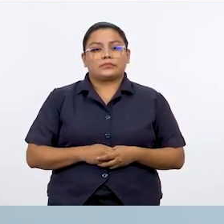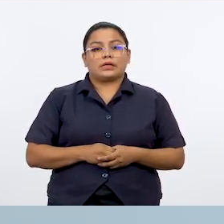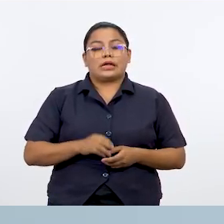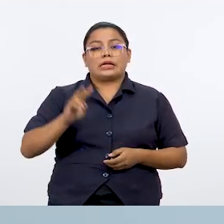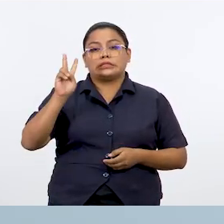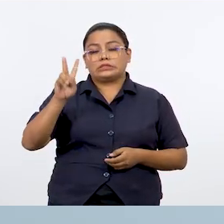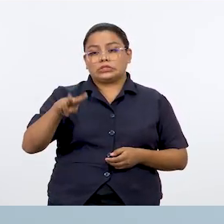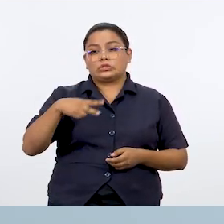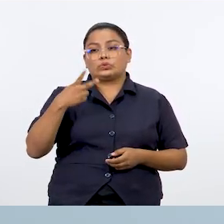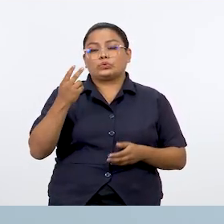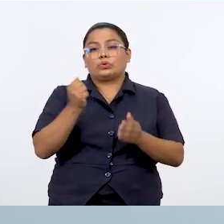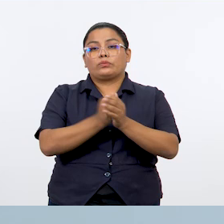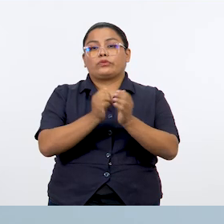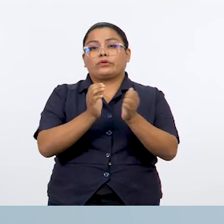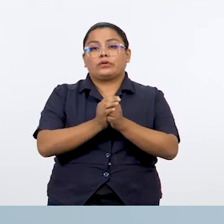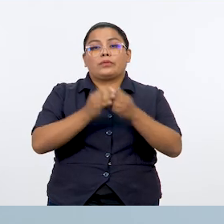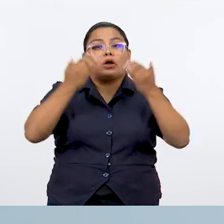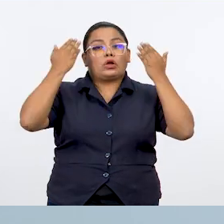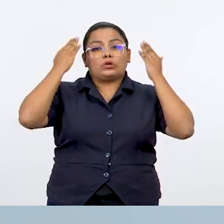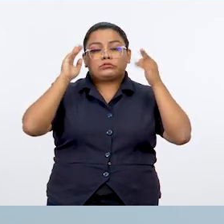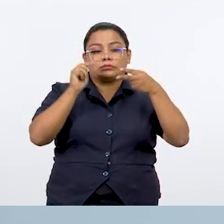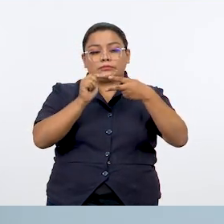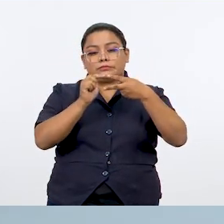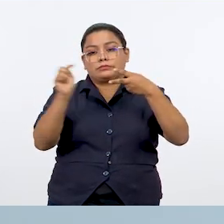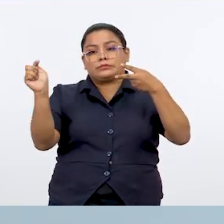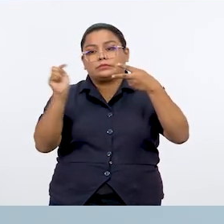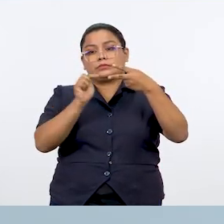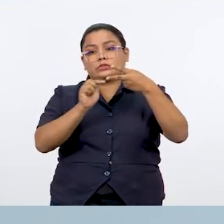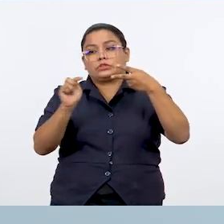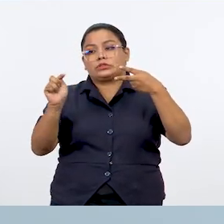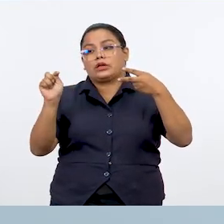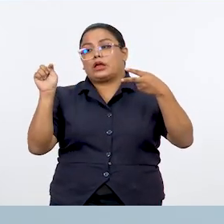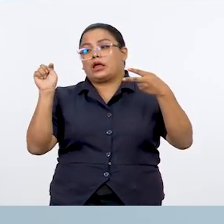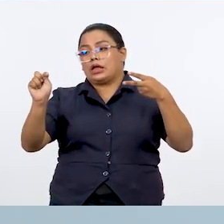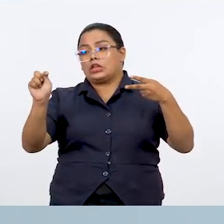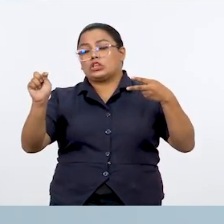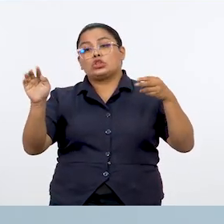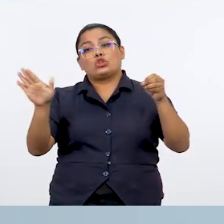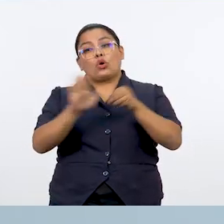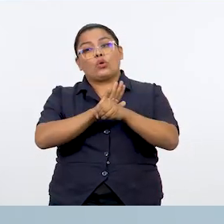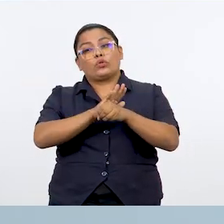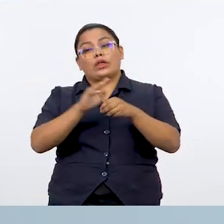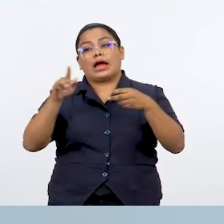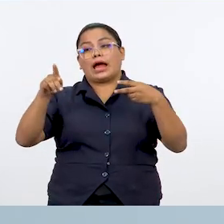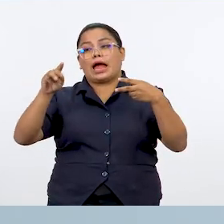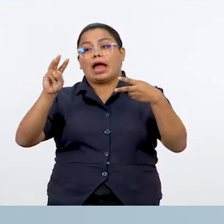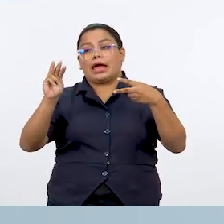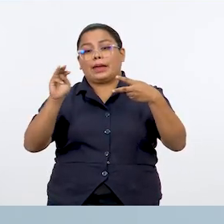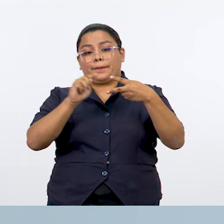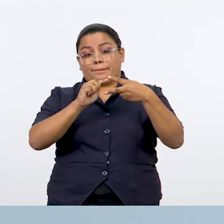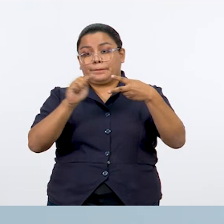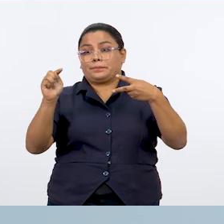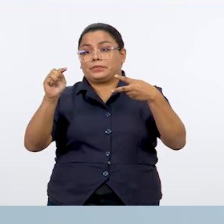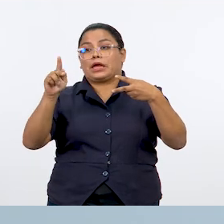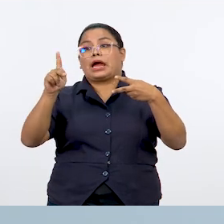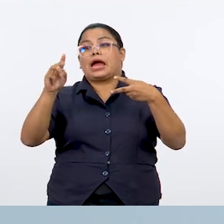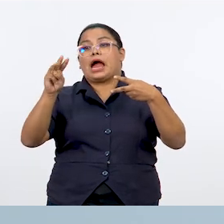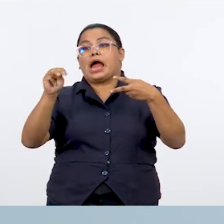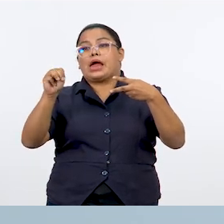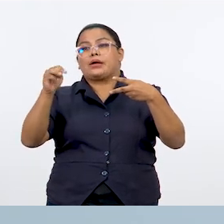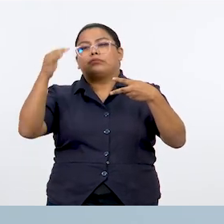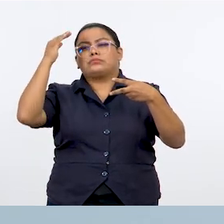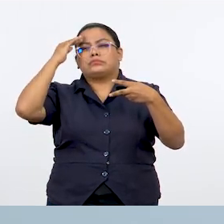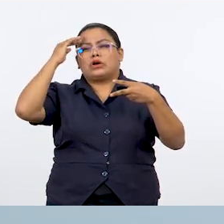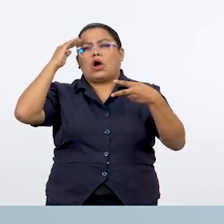Para el segundo caso, lo que no conocemos es el total de los kilómetros recorridos. Así que para encontrarlo, en